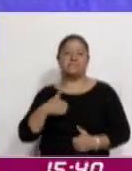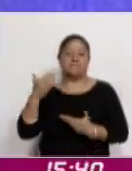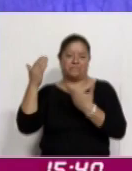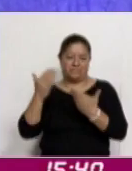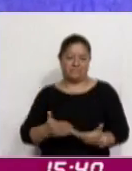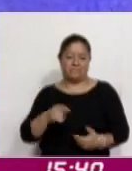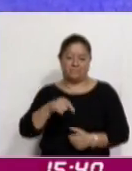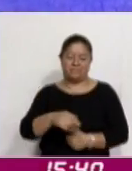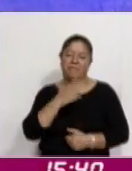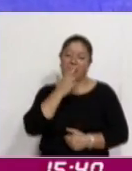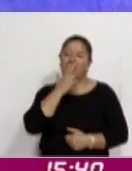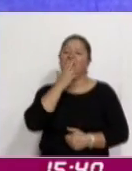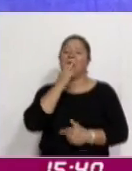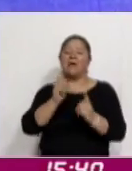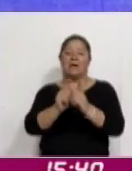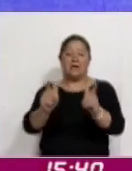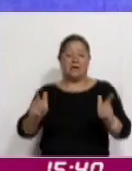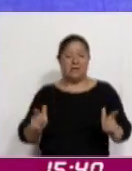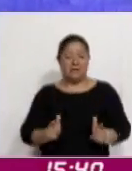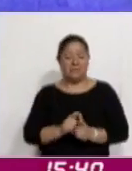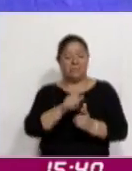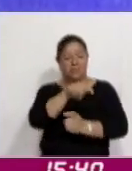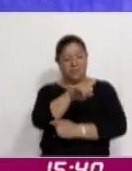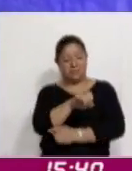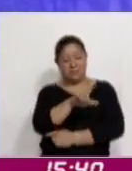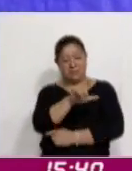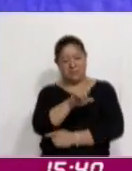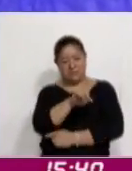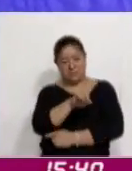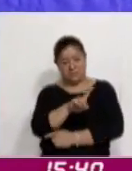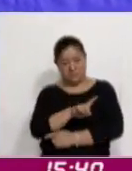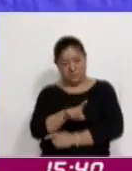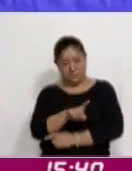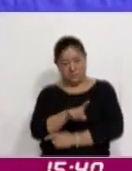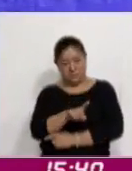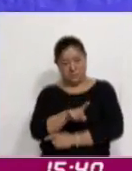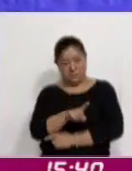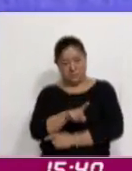a disfrutar del grupo Los Teles.